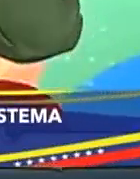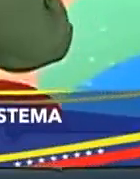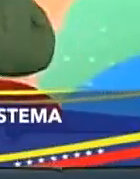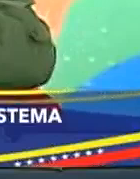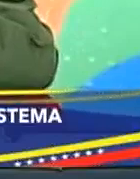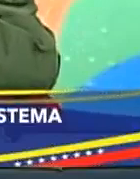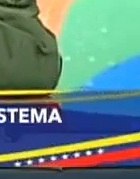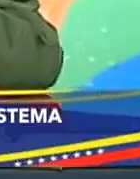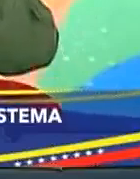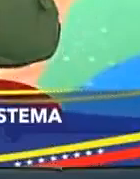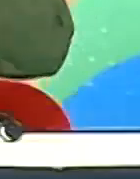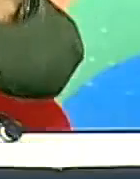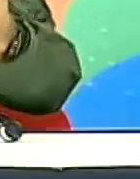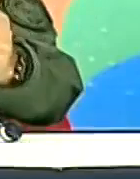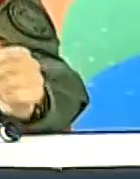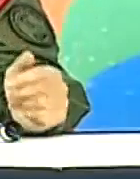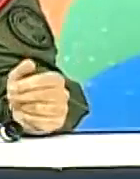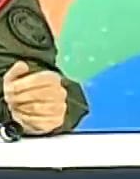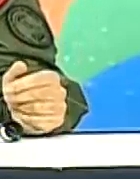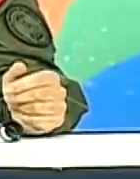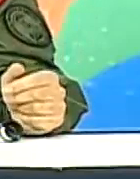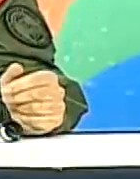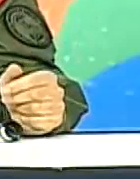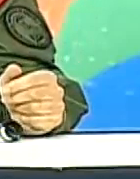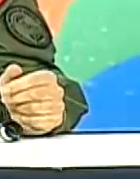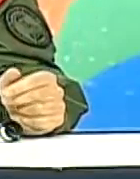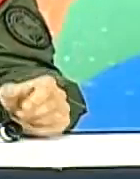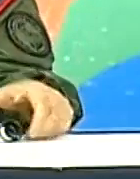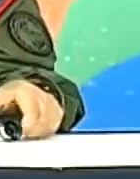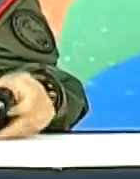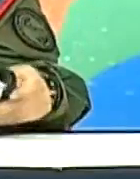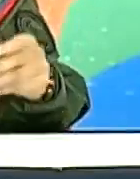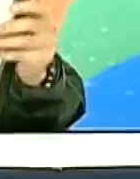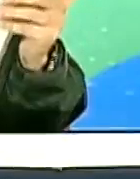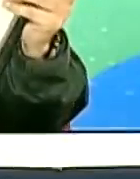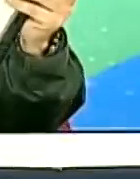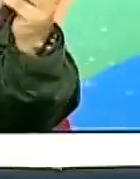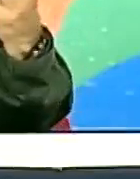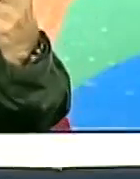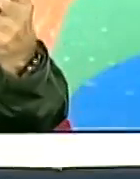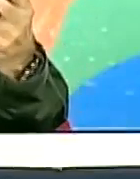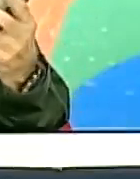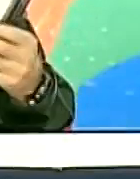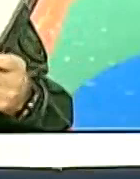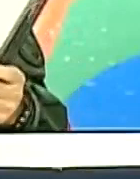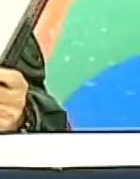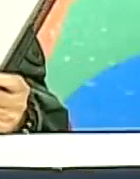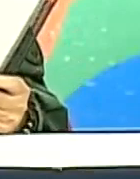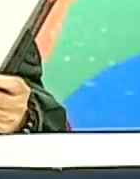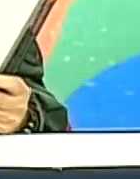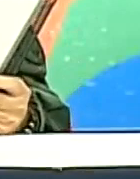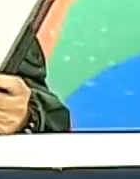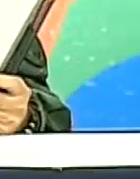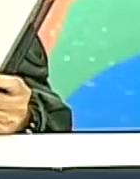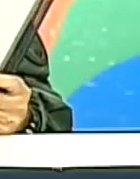pero con lo que hay, poder hacer estas cosas tan hermosas que estamos logrando. Otra cosa importante que se